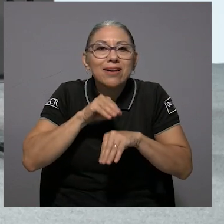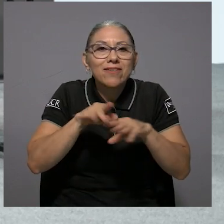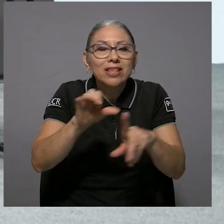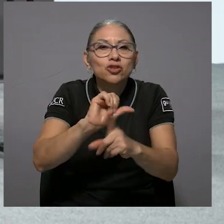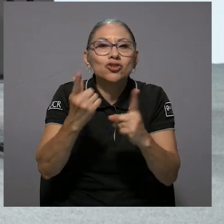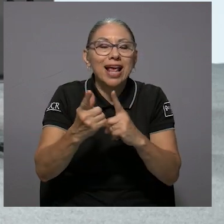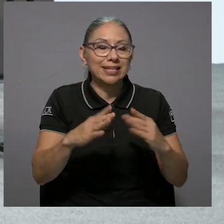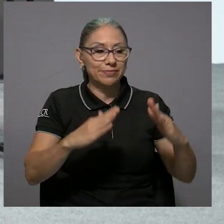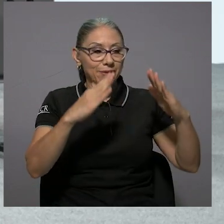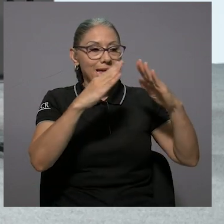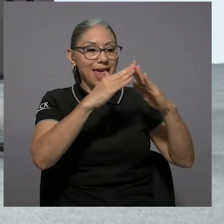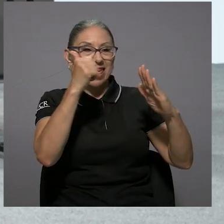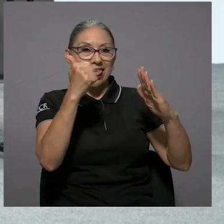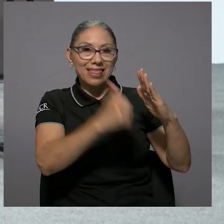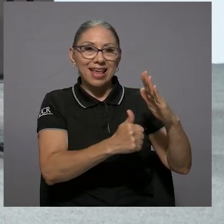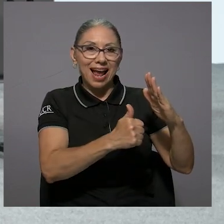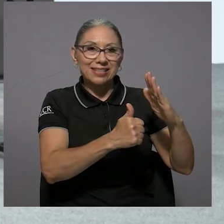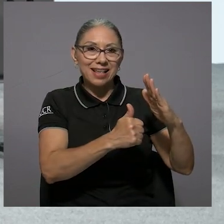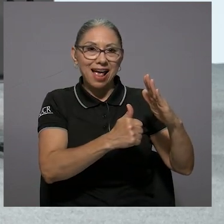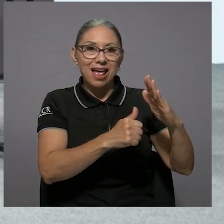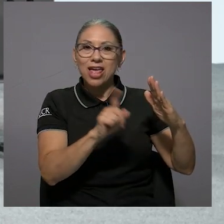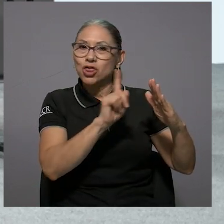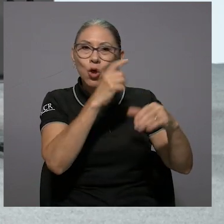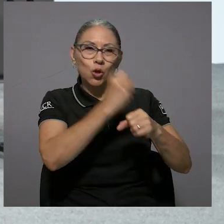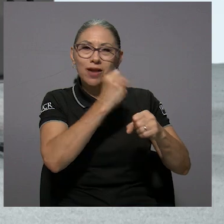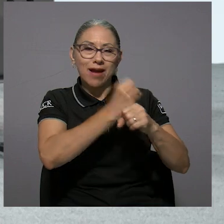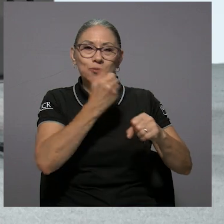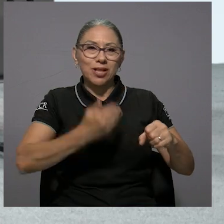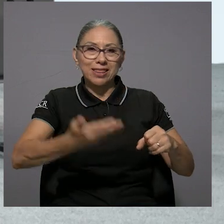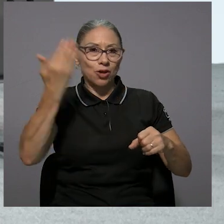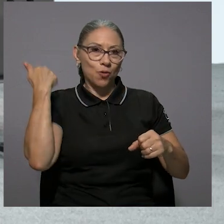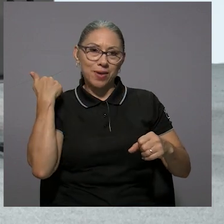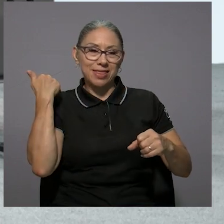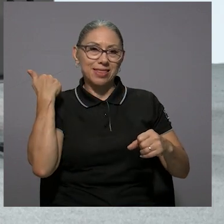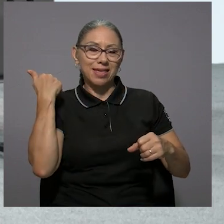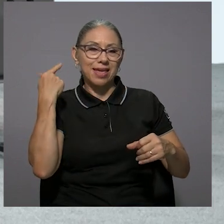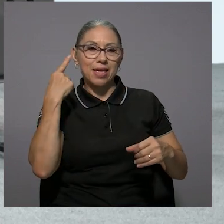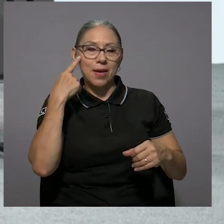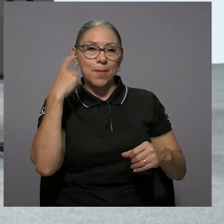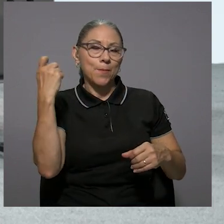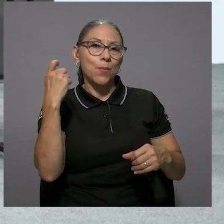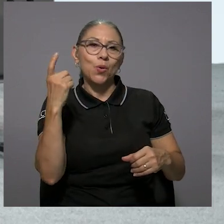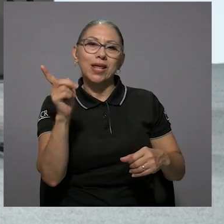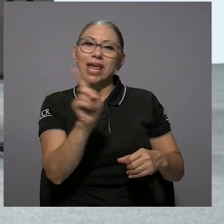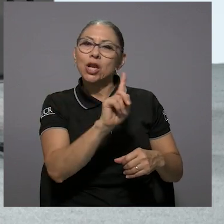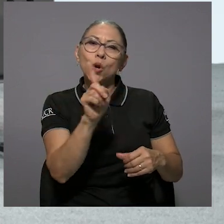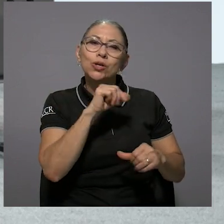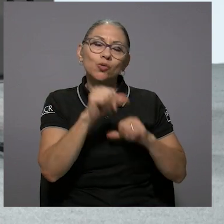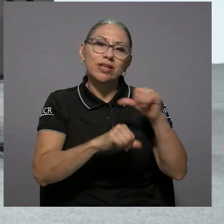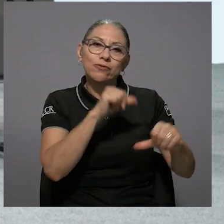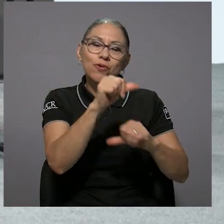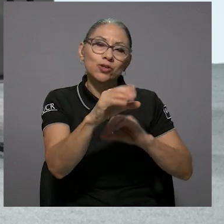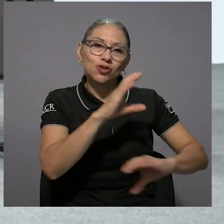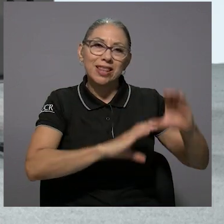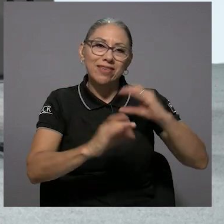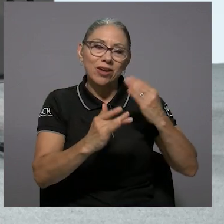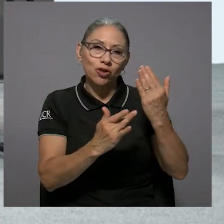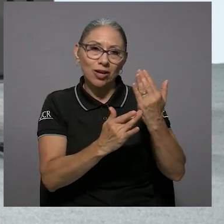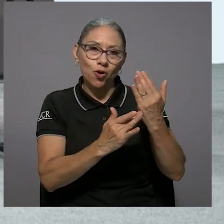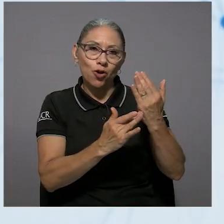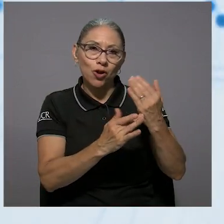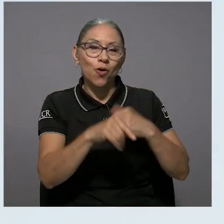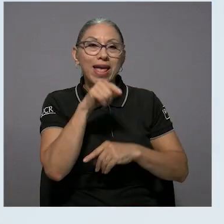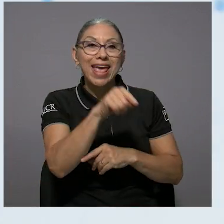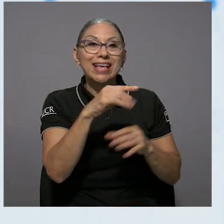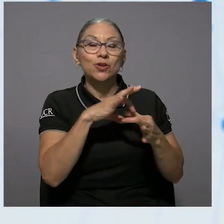Casa, no lo trabajamos anteriormente porque no es un esfuerzo